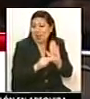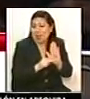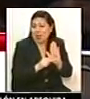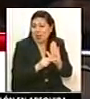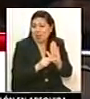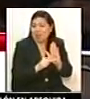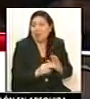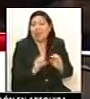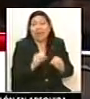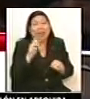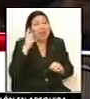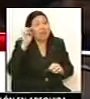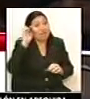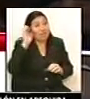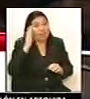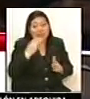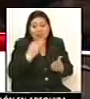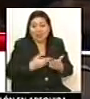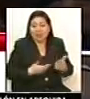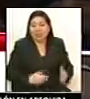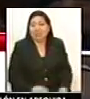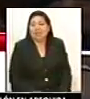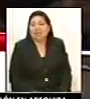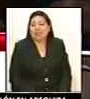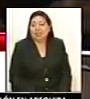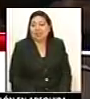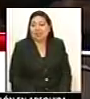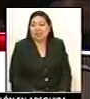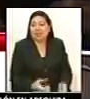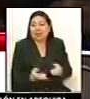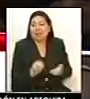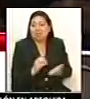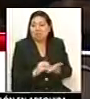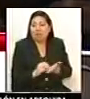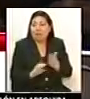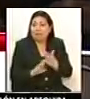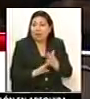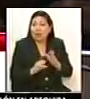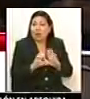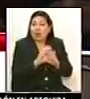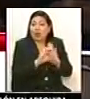en el fujimorismo, bajo el esquema de un capítulo económico muy sólido de